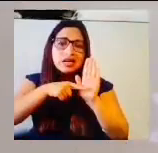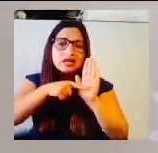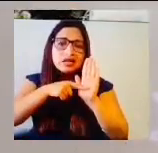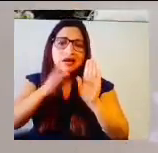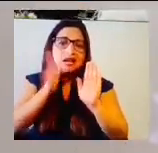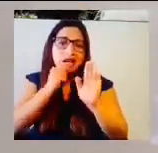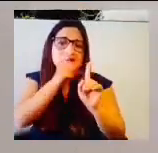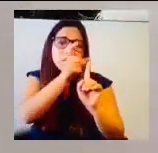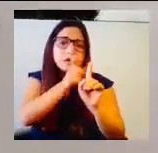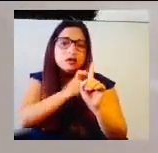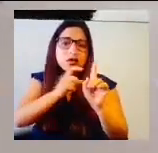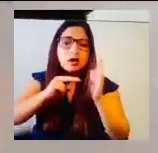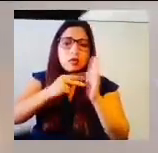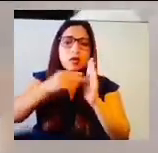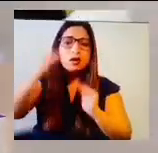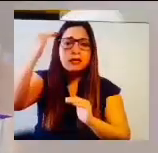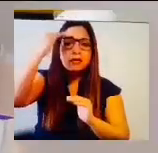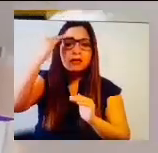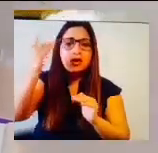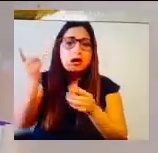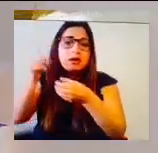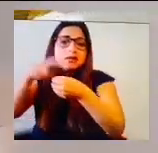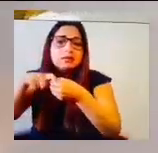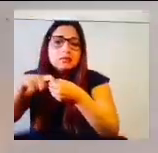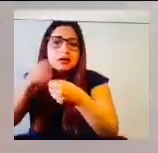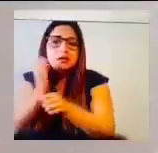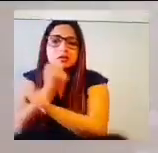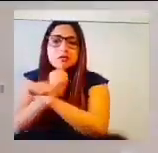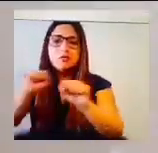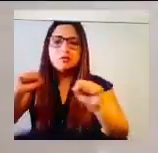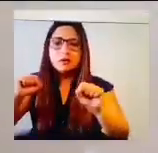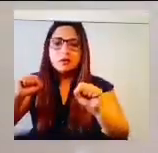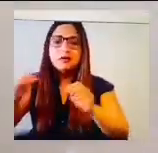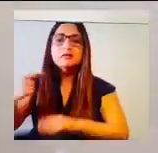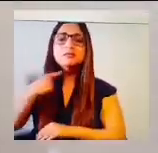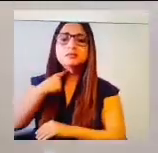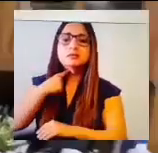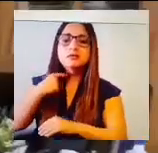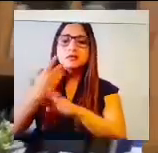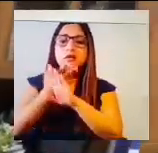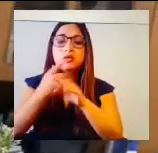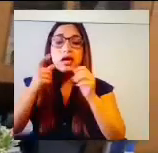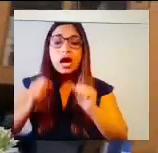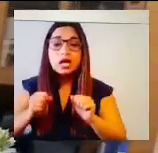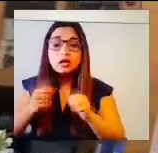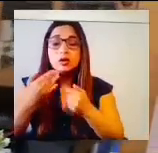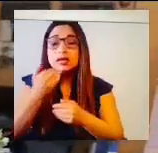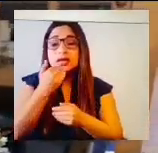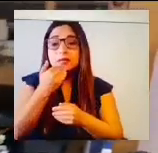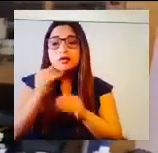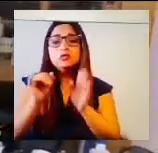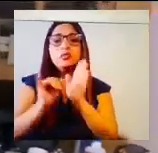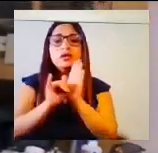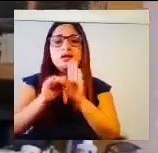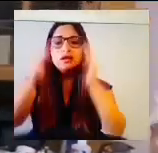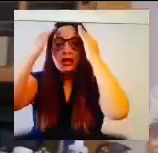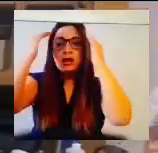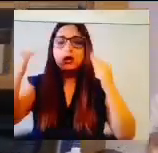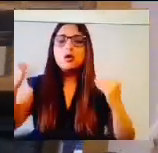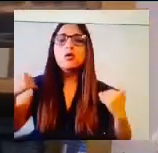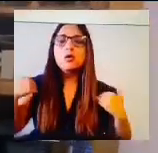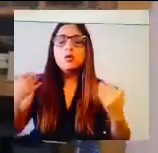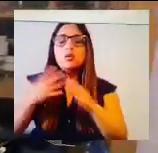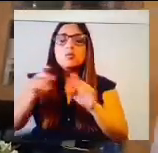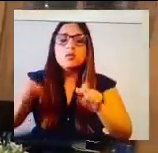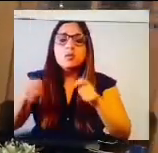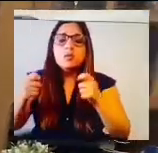deje de involucrarlos en las actividades que realizaban previamente, perjudicando su desempeño y, en consecuencia, su identidad ocupacional,